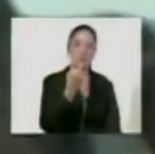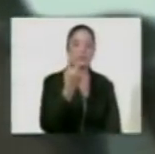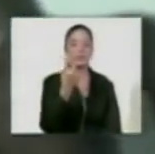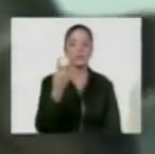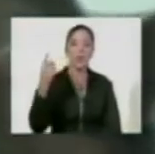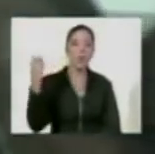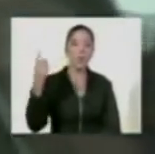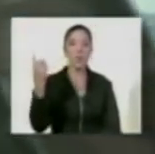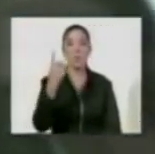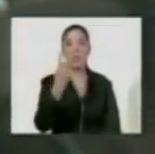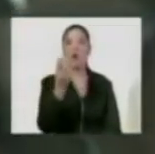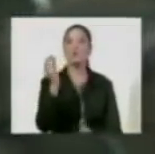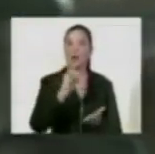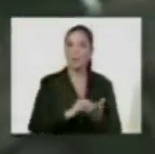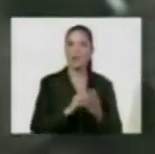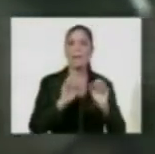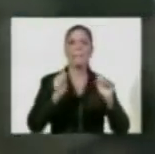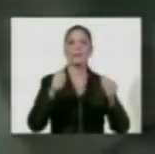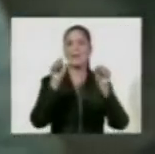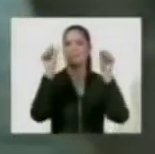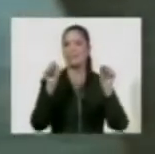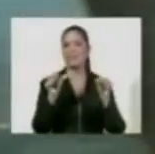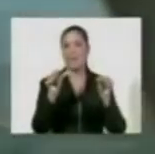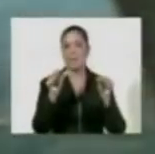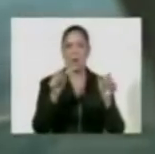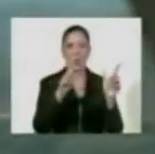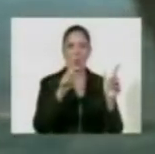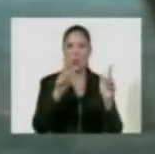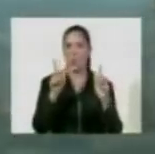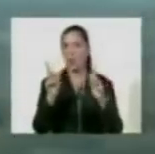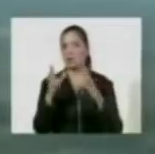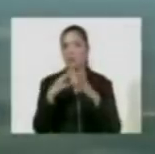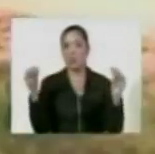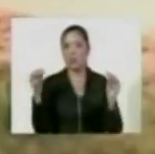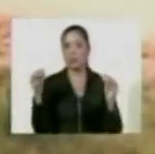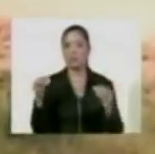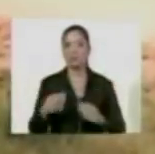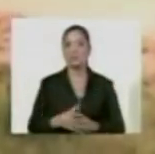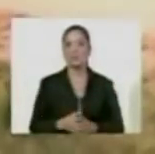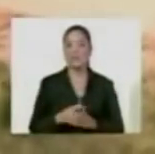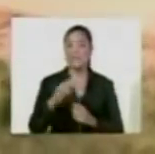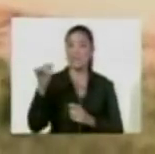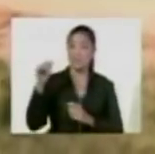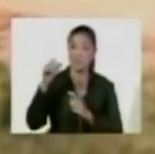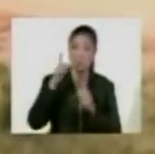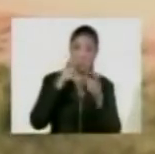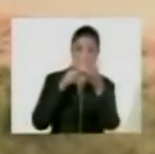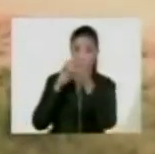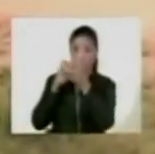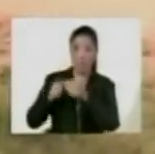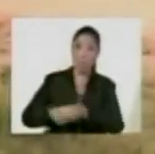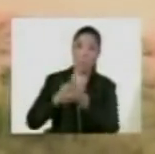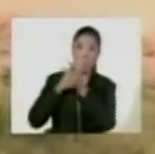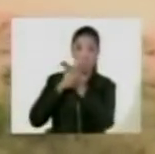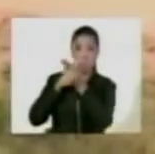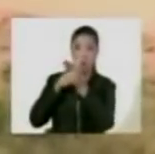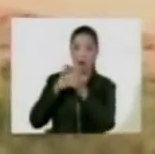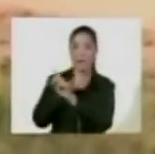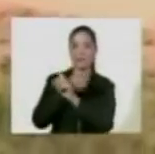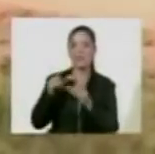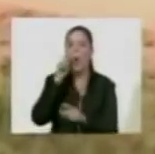se activa nuevamente los sistemas IGLAC y la aeronave es derribada y el piloto capturado por la